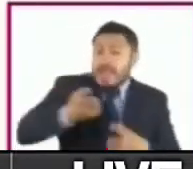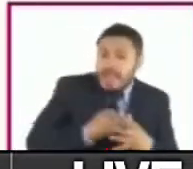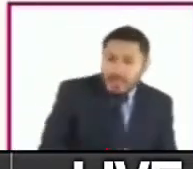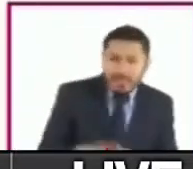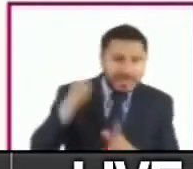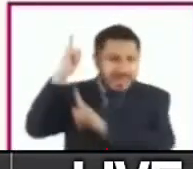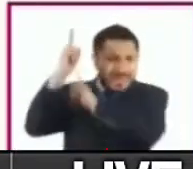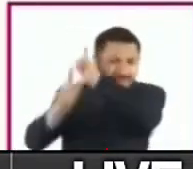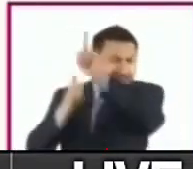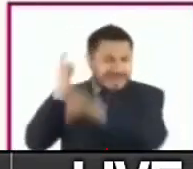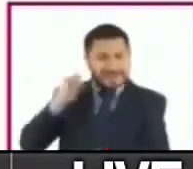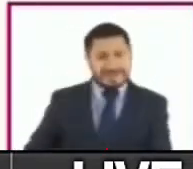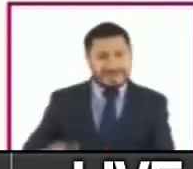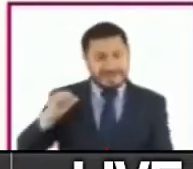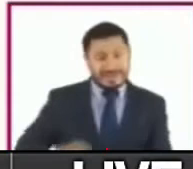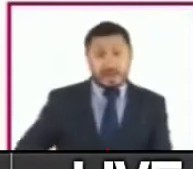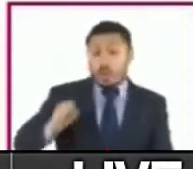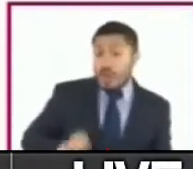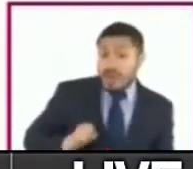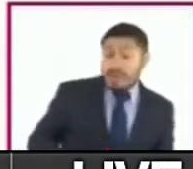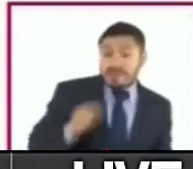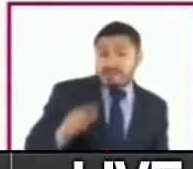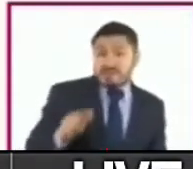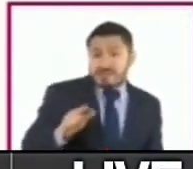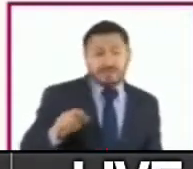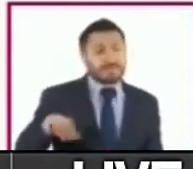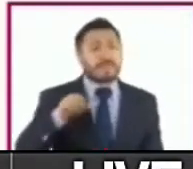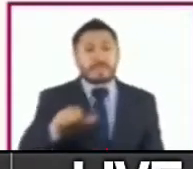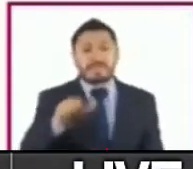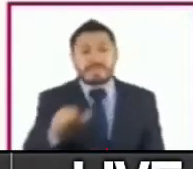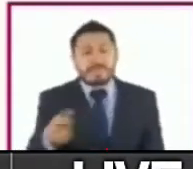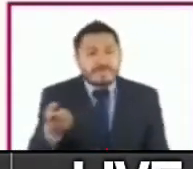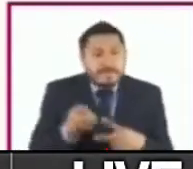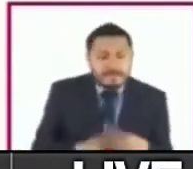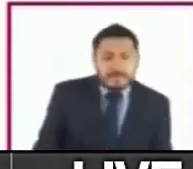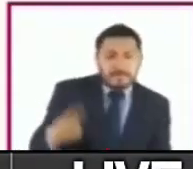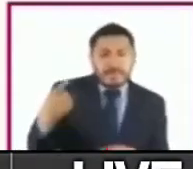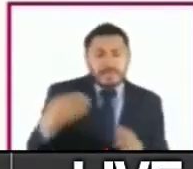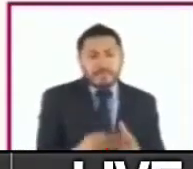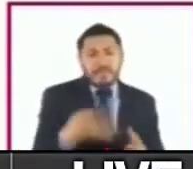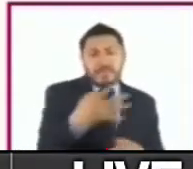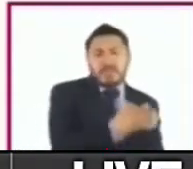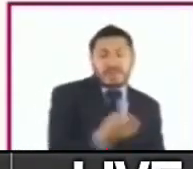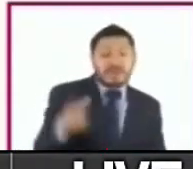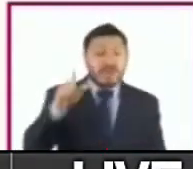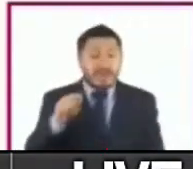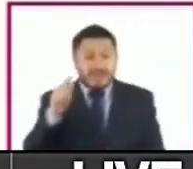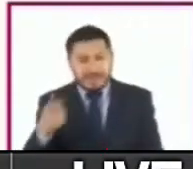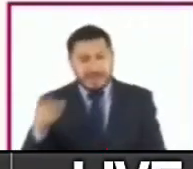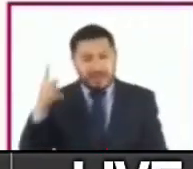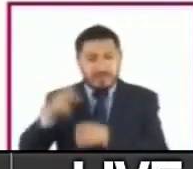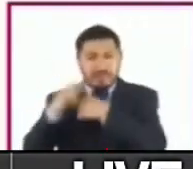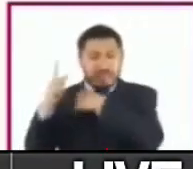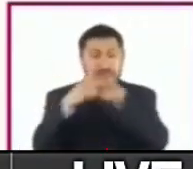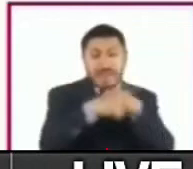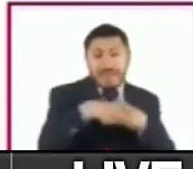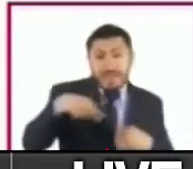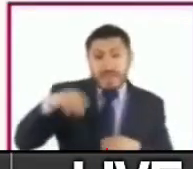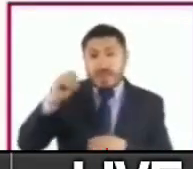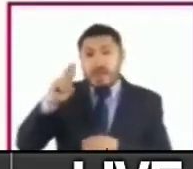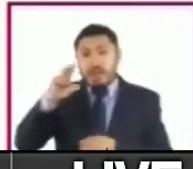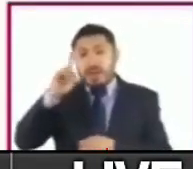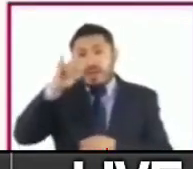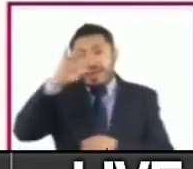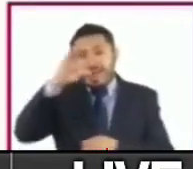el siglo XVI, recuperado en los años 70 por los países nórdicos con el fin de adaptarlo para personas